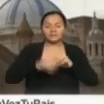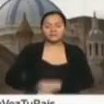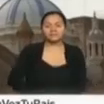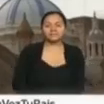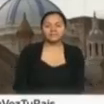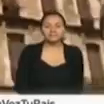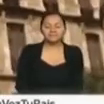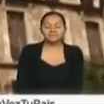noticiero ciudadano